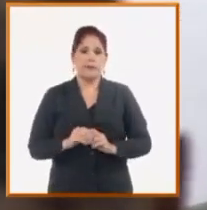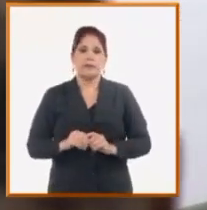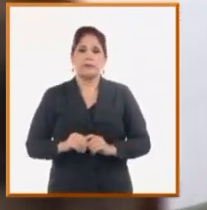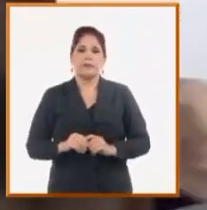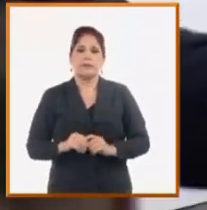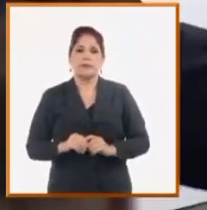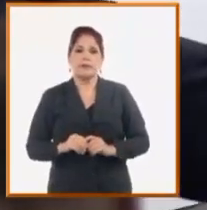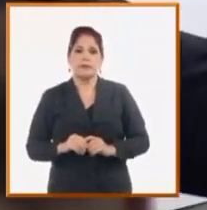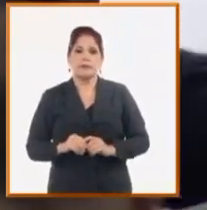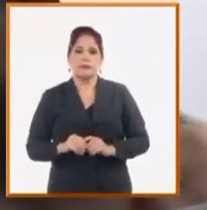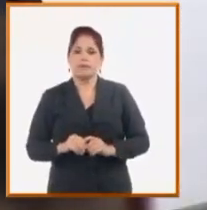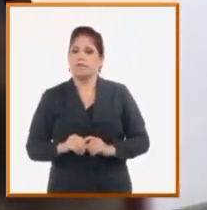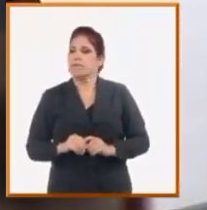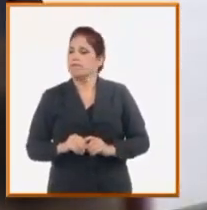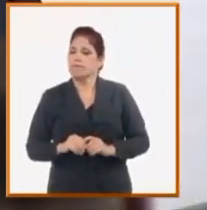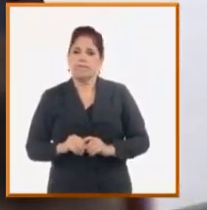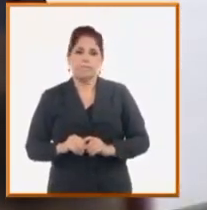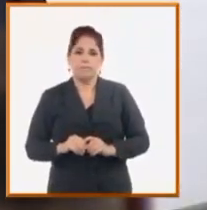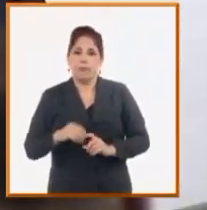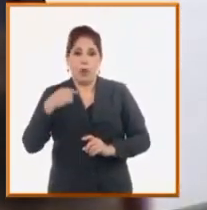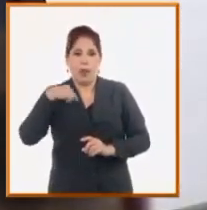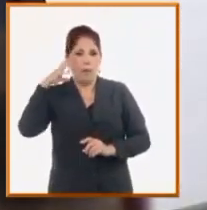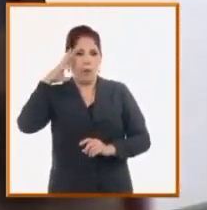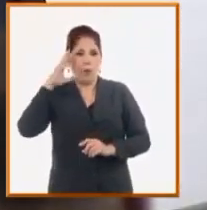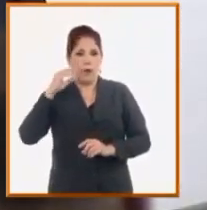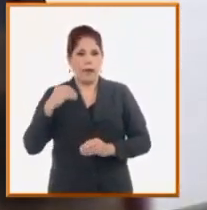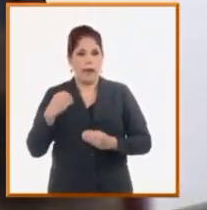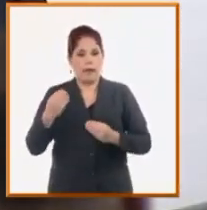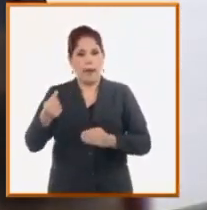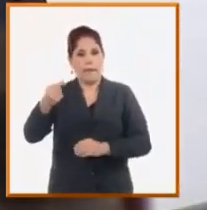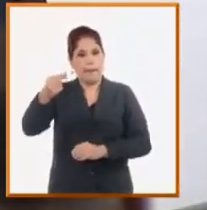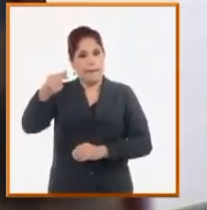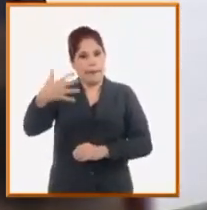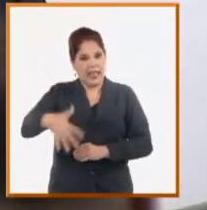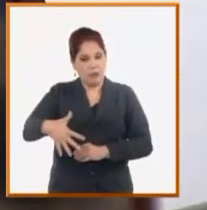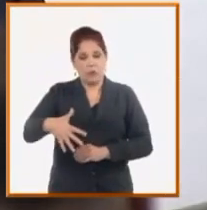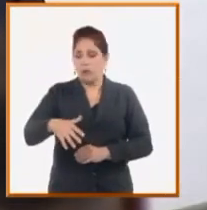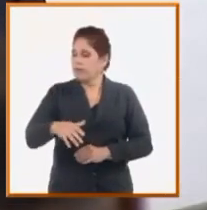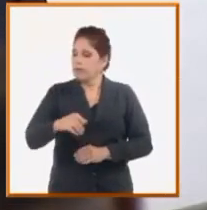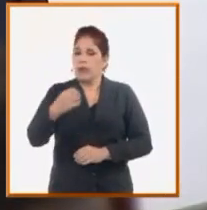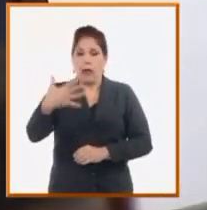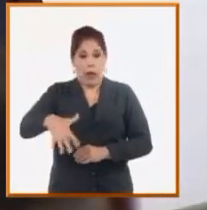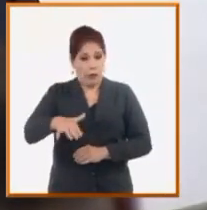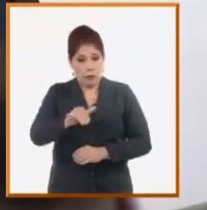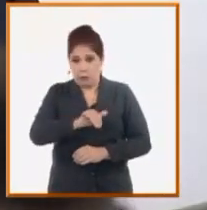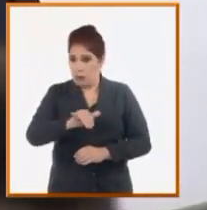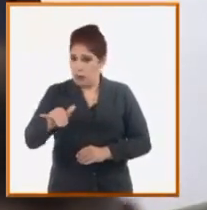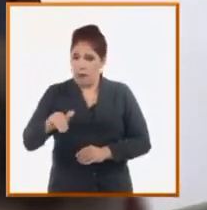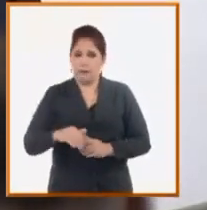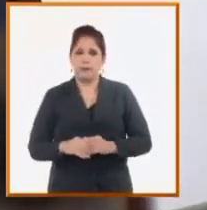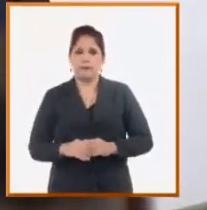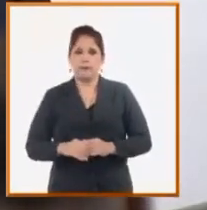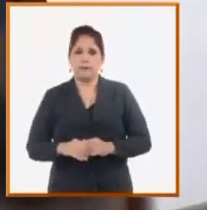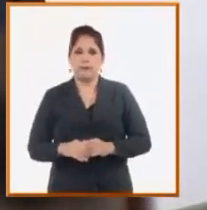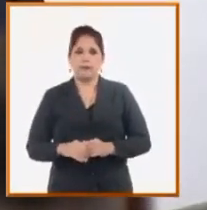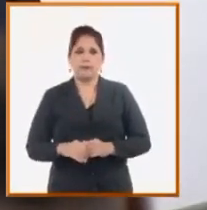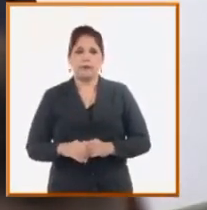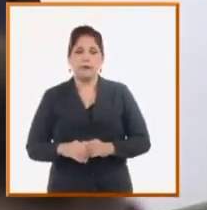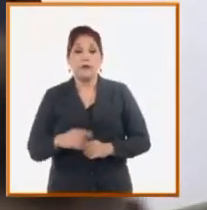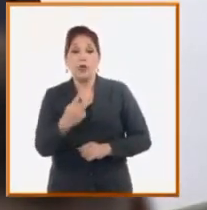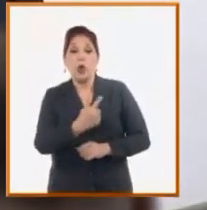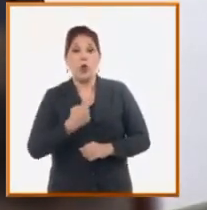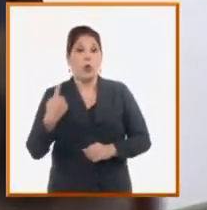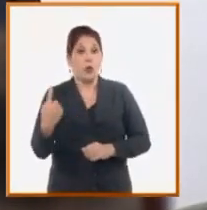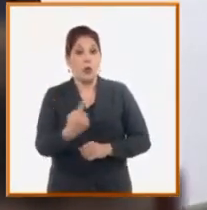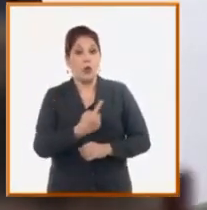Esos estímulos no se han reflejado en el precio final de cara a la población. Entonces, nosotros